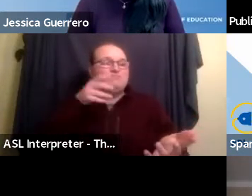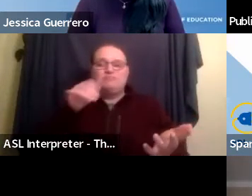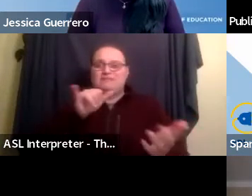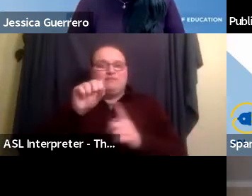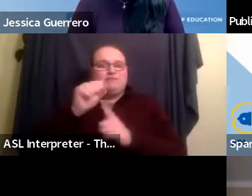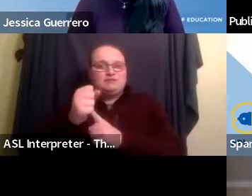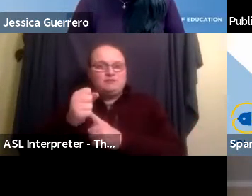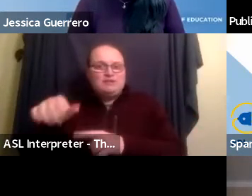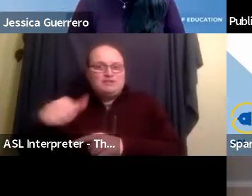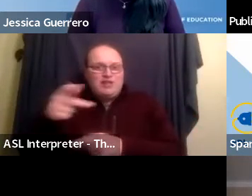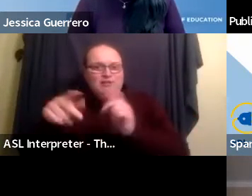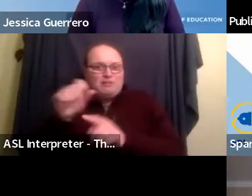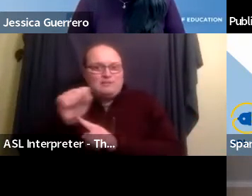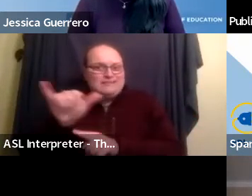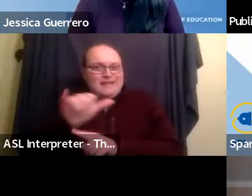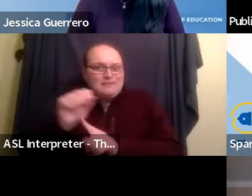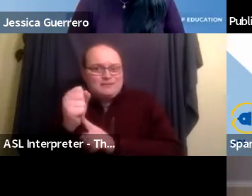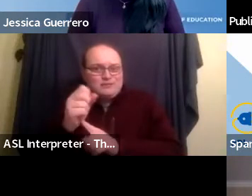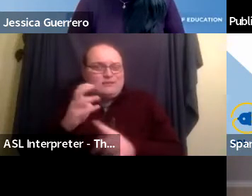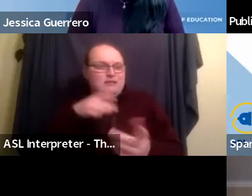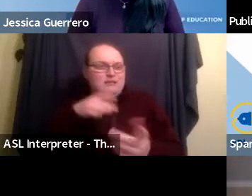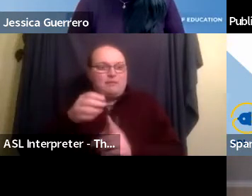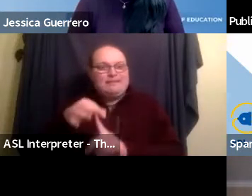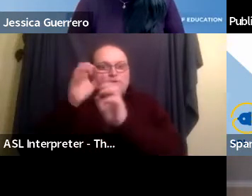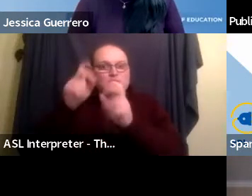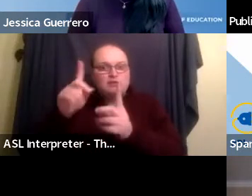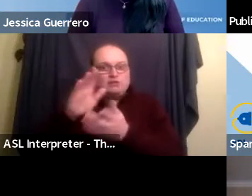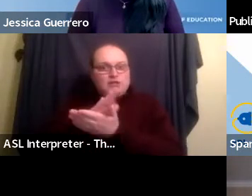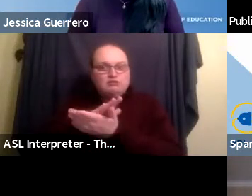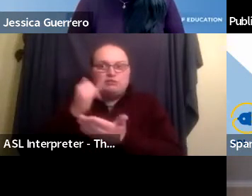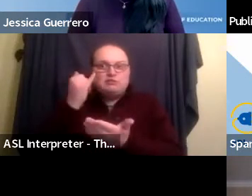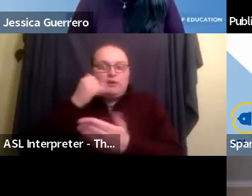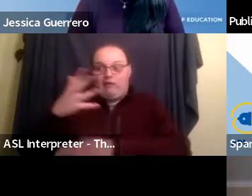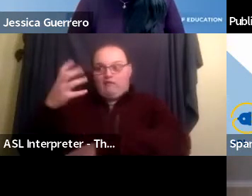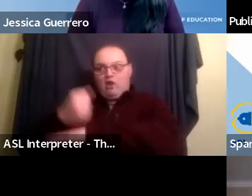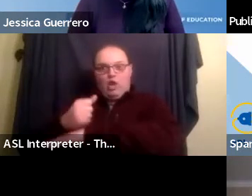also special education children. So instead of closing down the school and sending them to a different school,